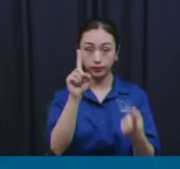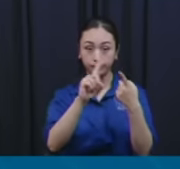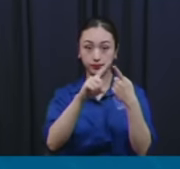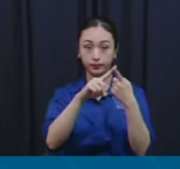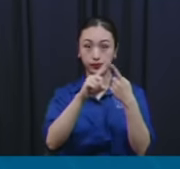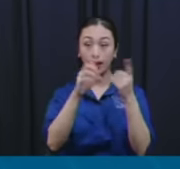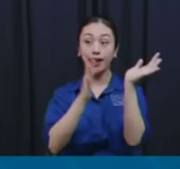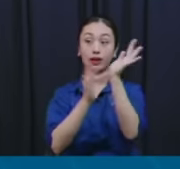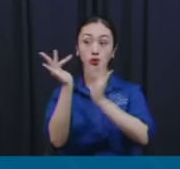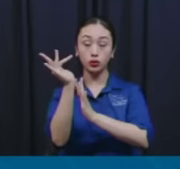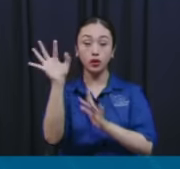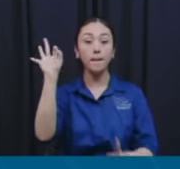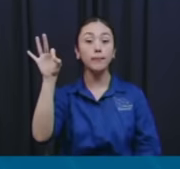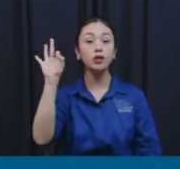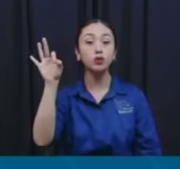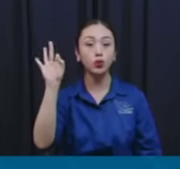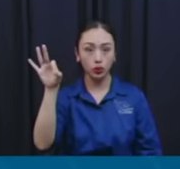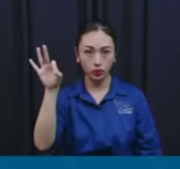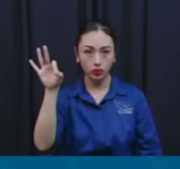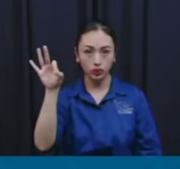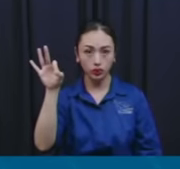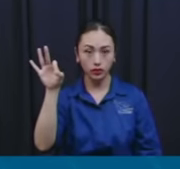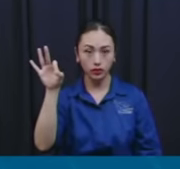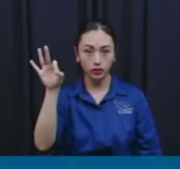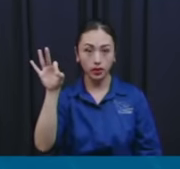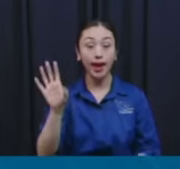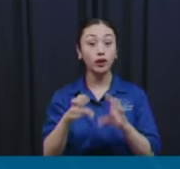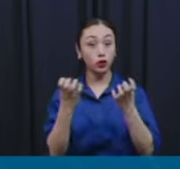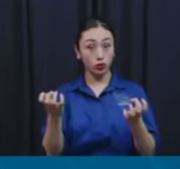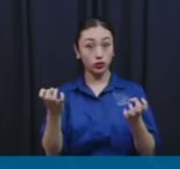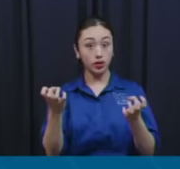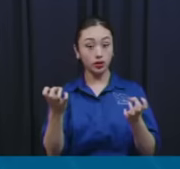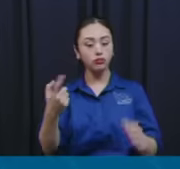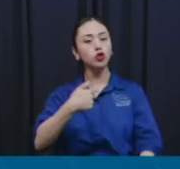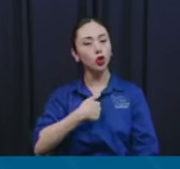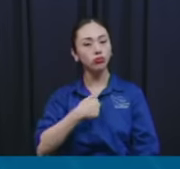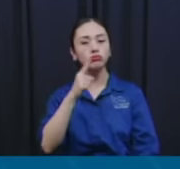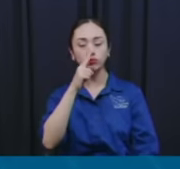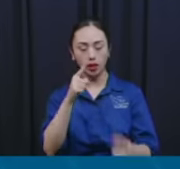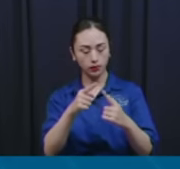Entonces si él es pastor yo soy